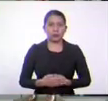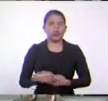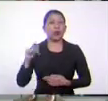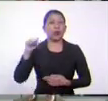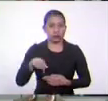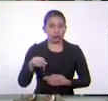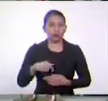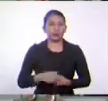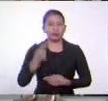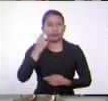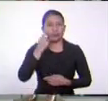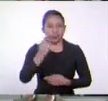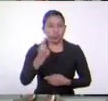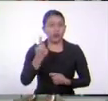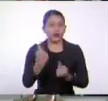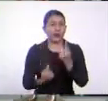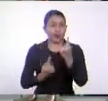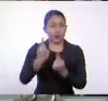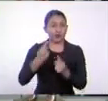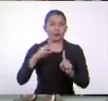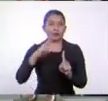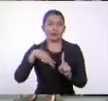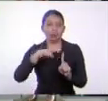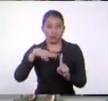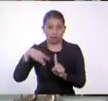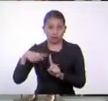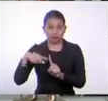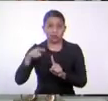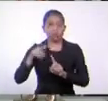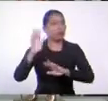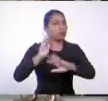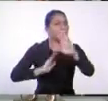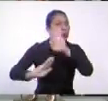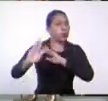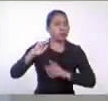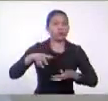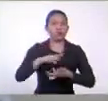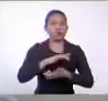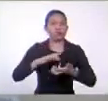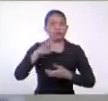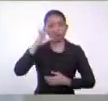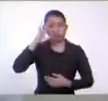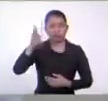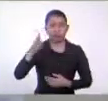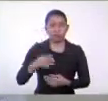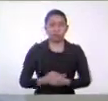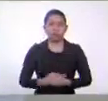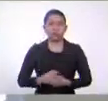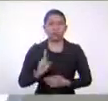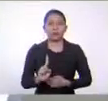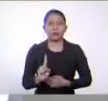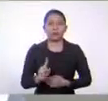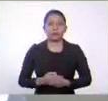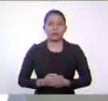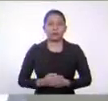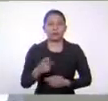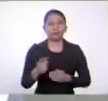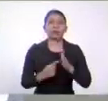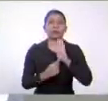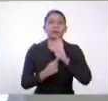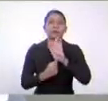Ahora veamos cuáles son las características del cuento de ciencia ficción. Número 1. Presenta